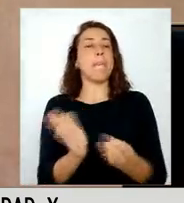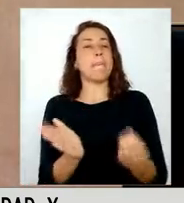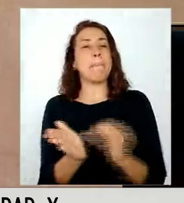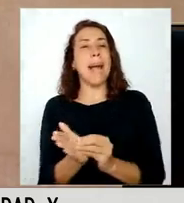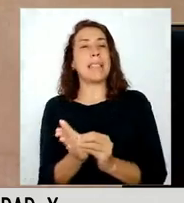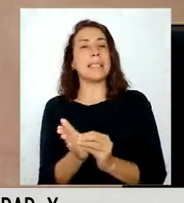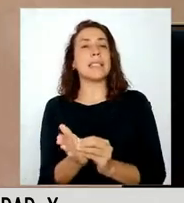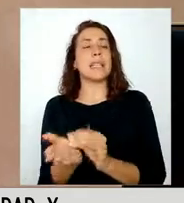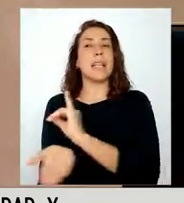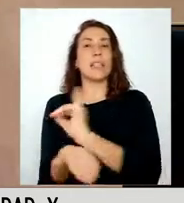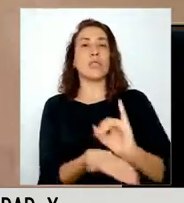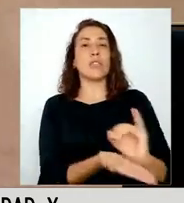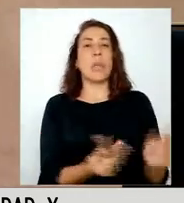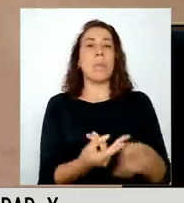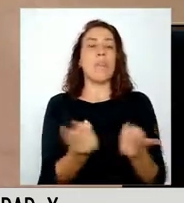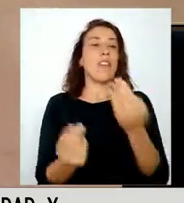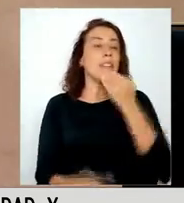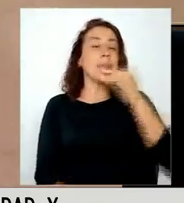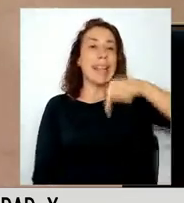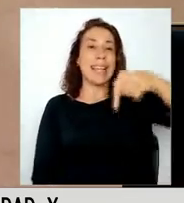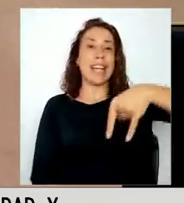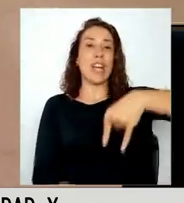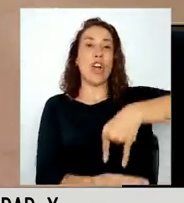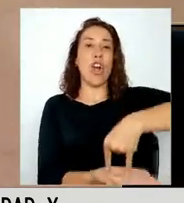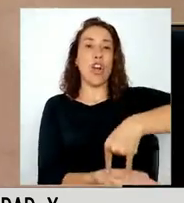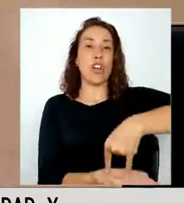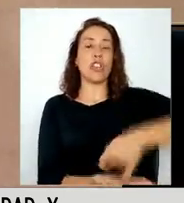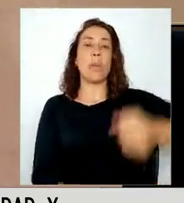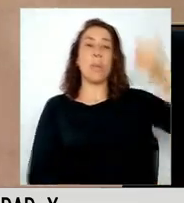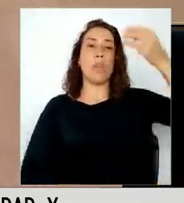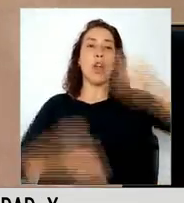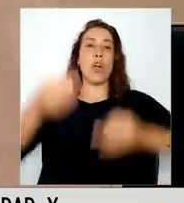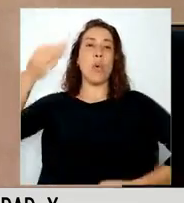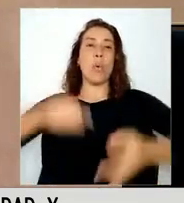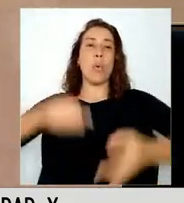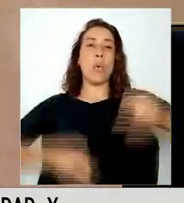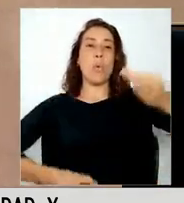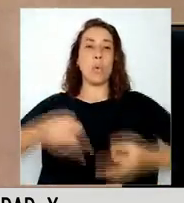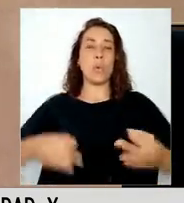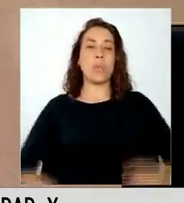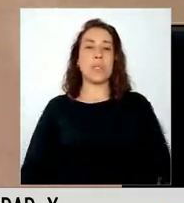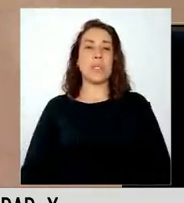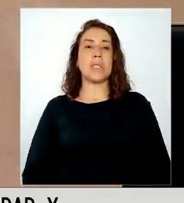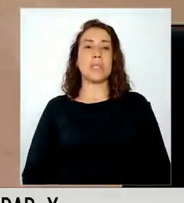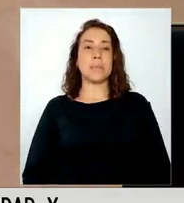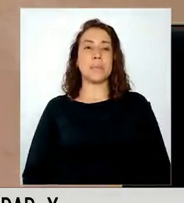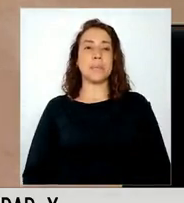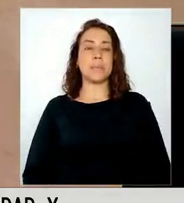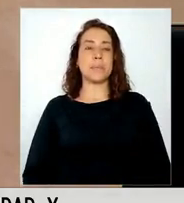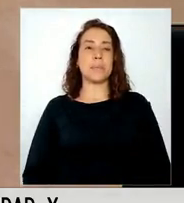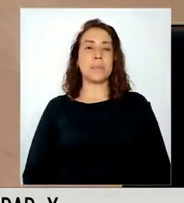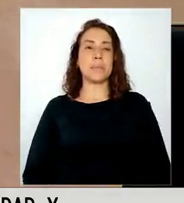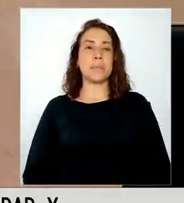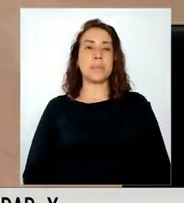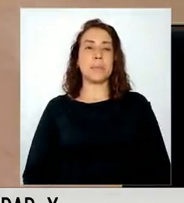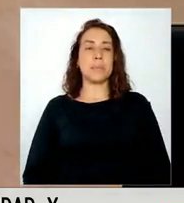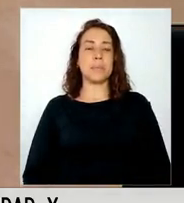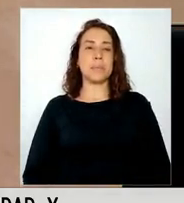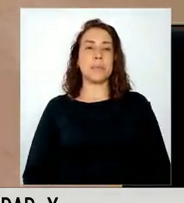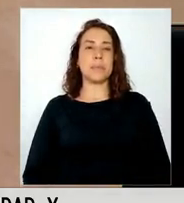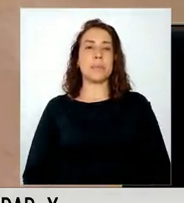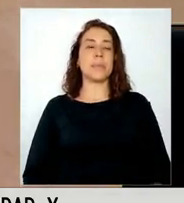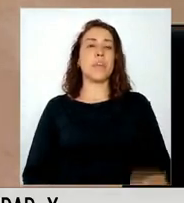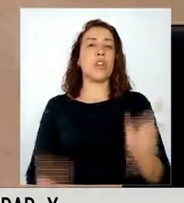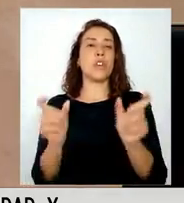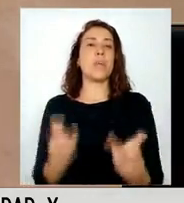incluyendo este congreso al poder judicial a que esté completamente regulado por la ley de compras